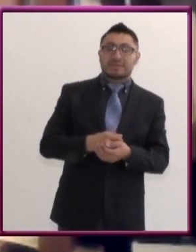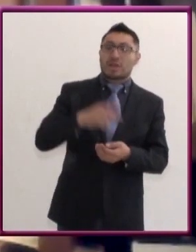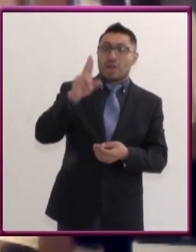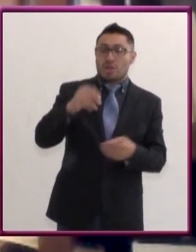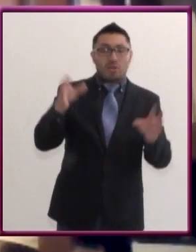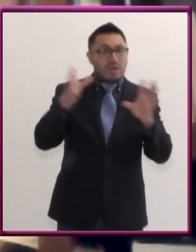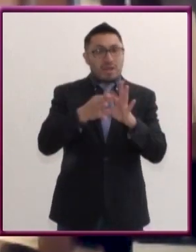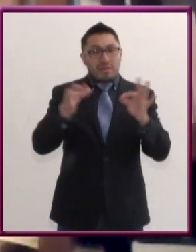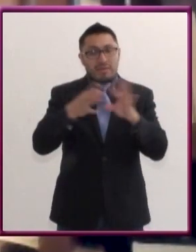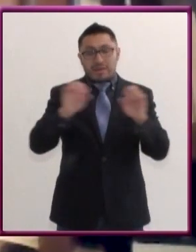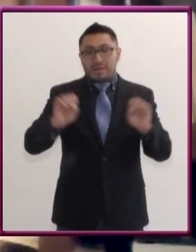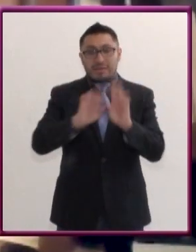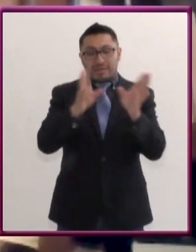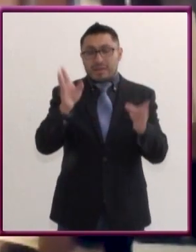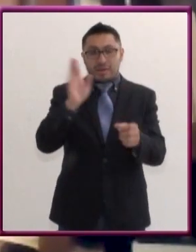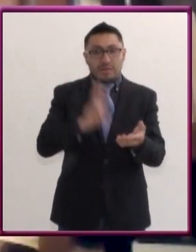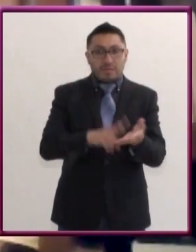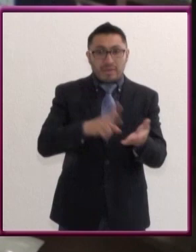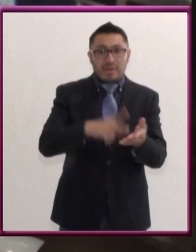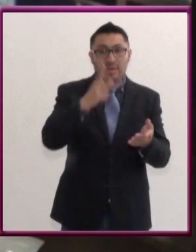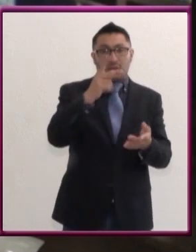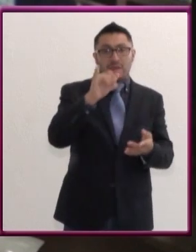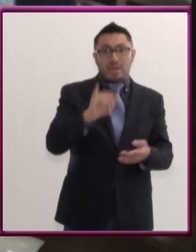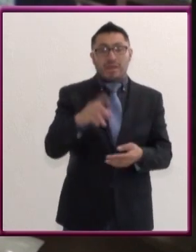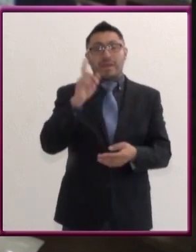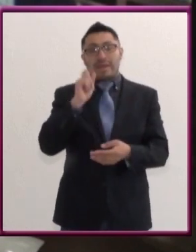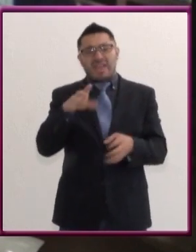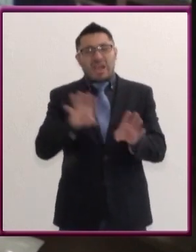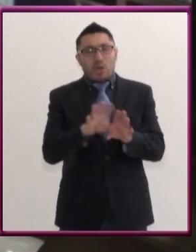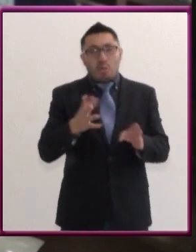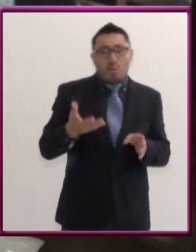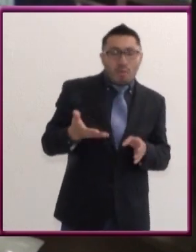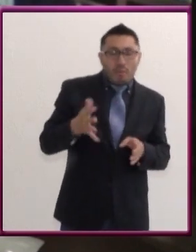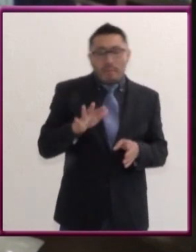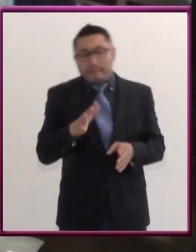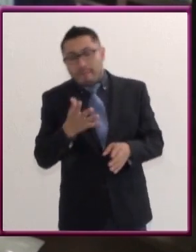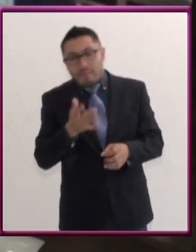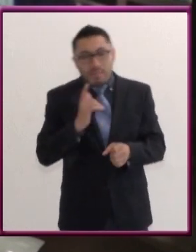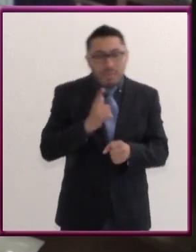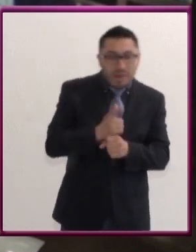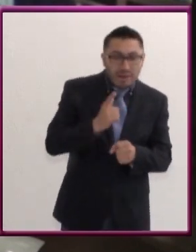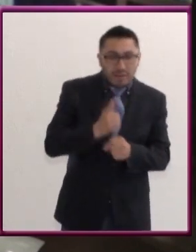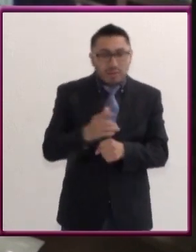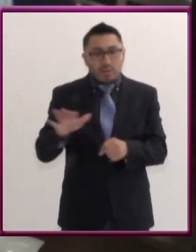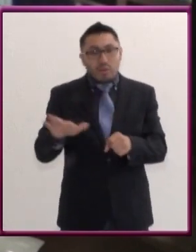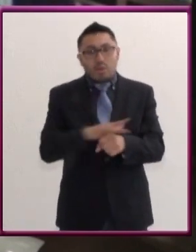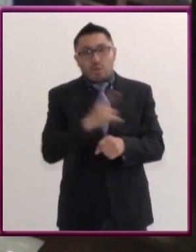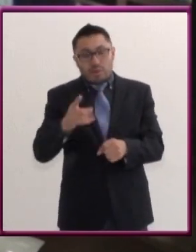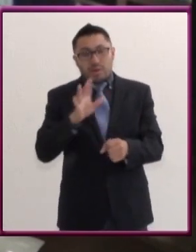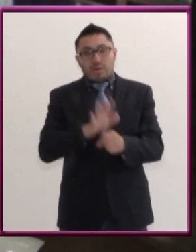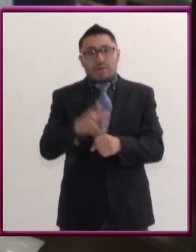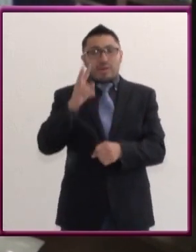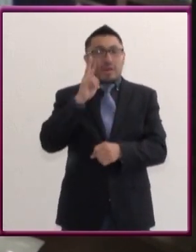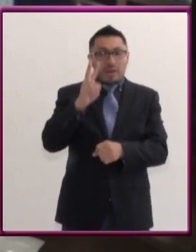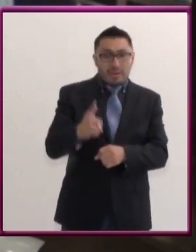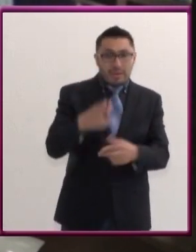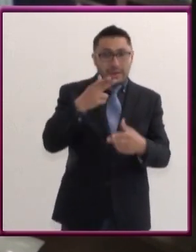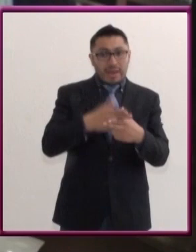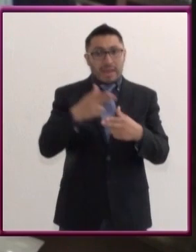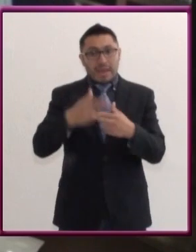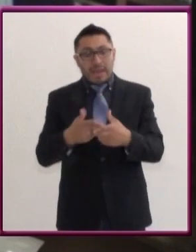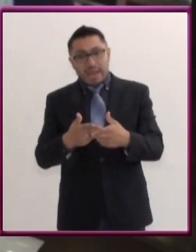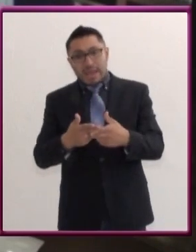hacen explícito ningún valor de pi. Se infiere de sus cálculos porque lo que se ha observado en